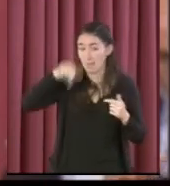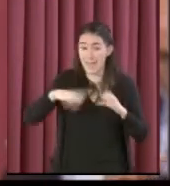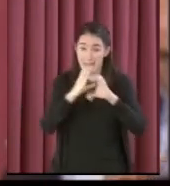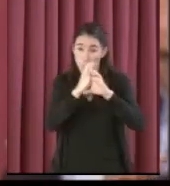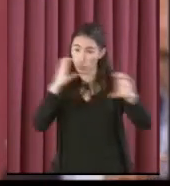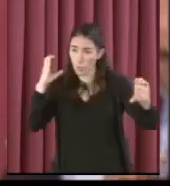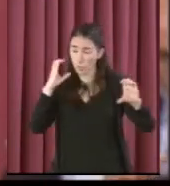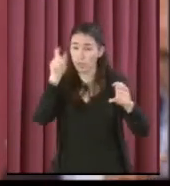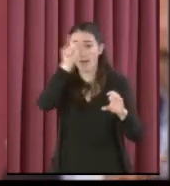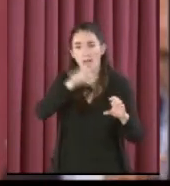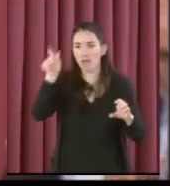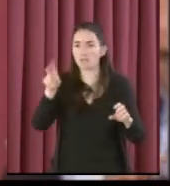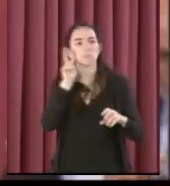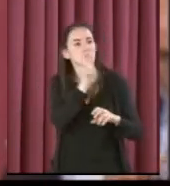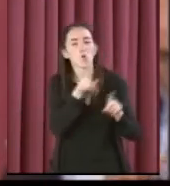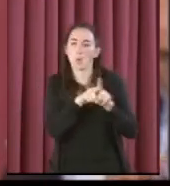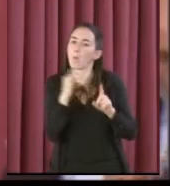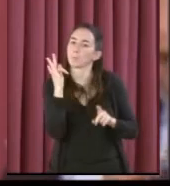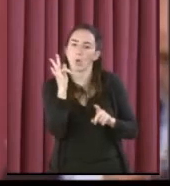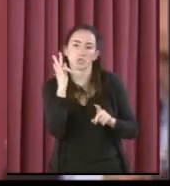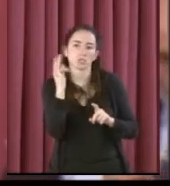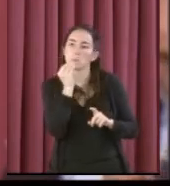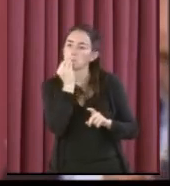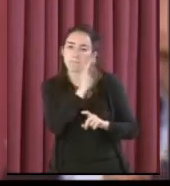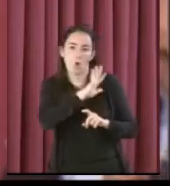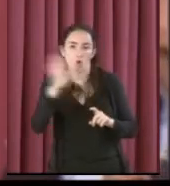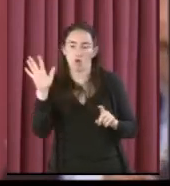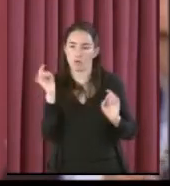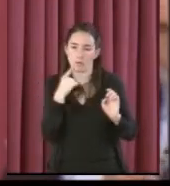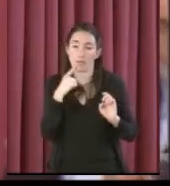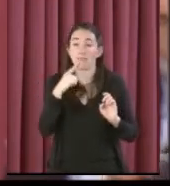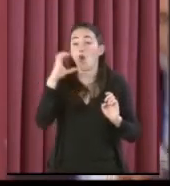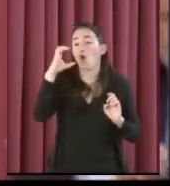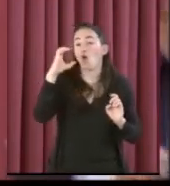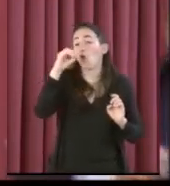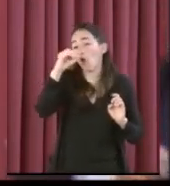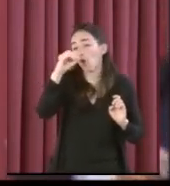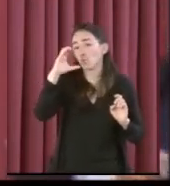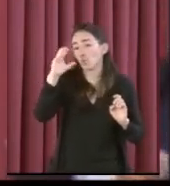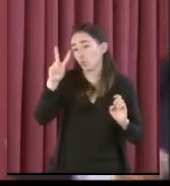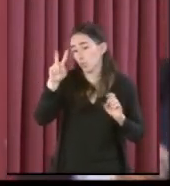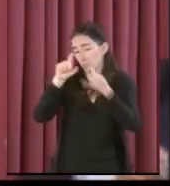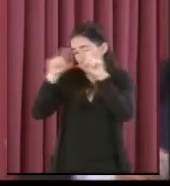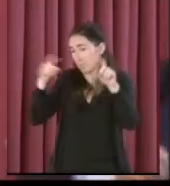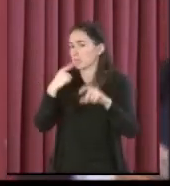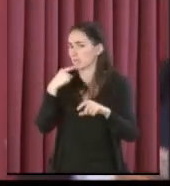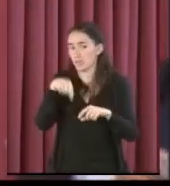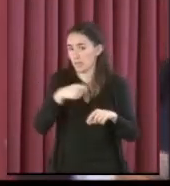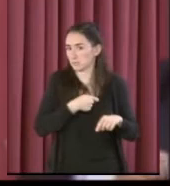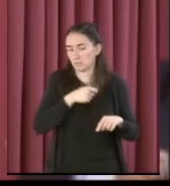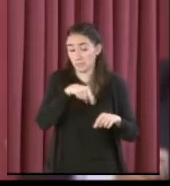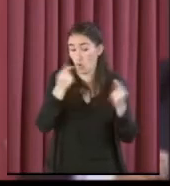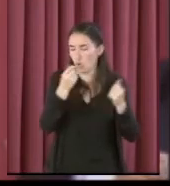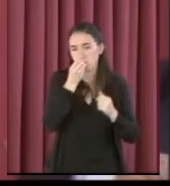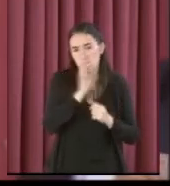mejor valorado por sus ciudadanos, recogía la OCU. Y, más importante todavía, se han superado